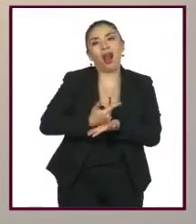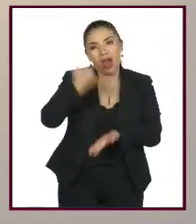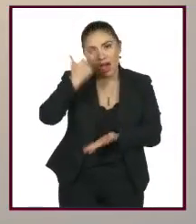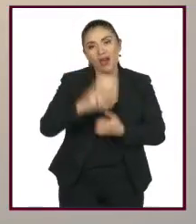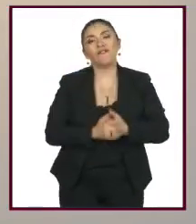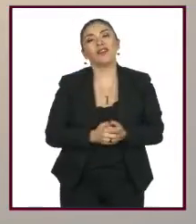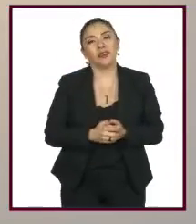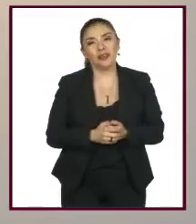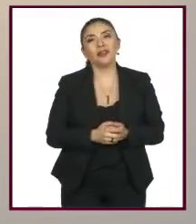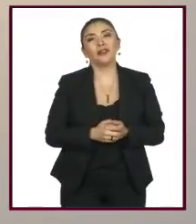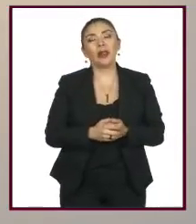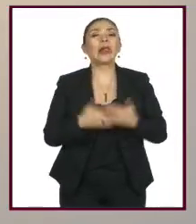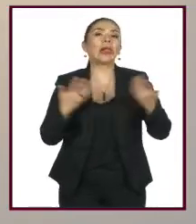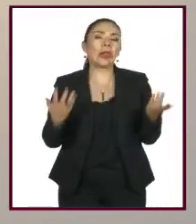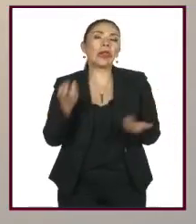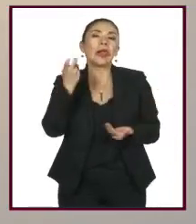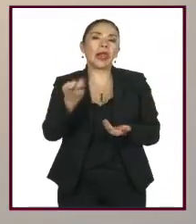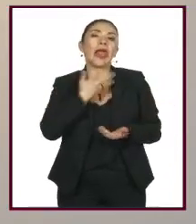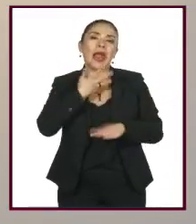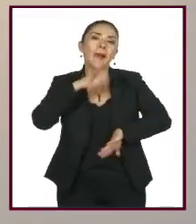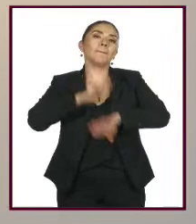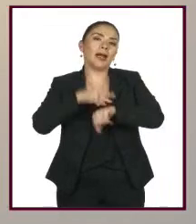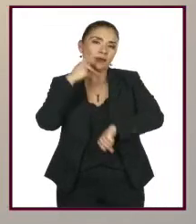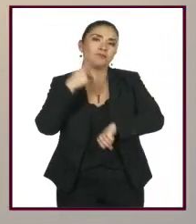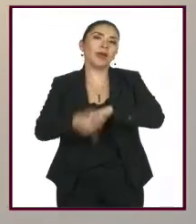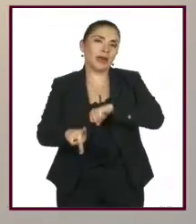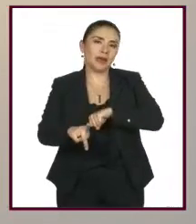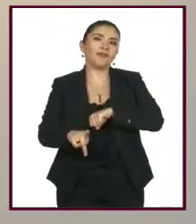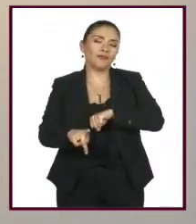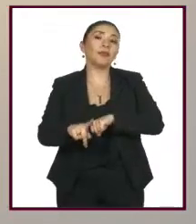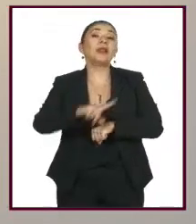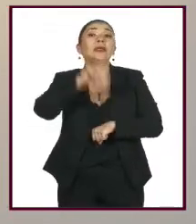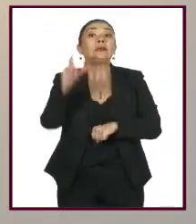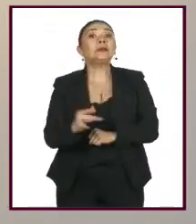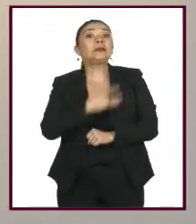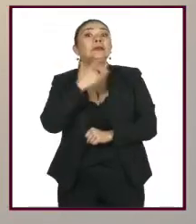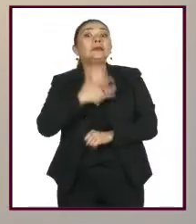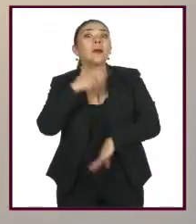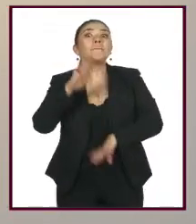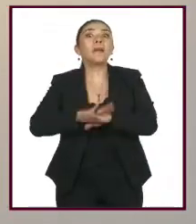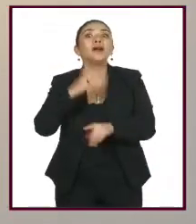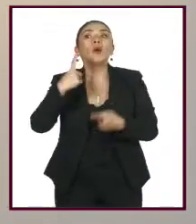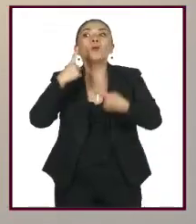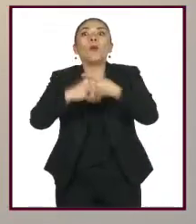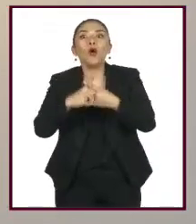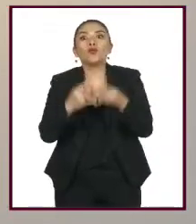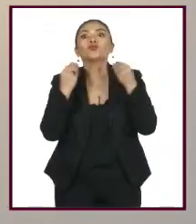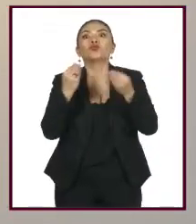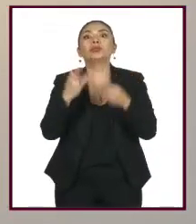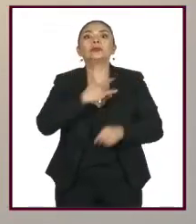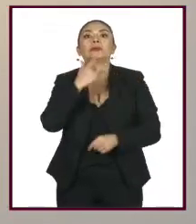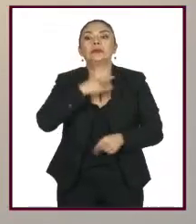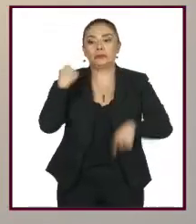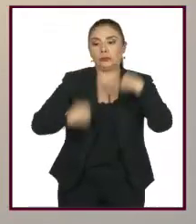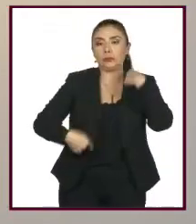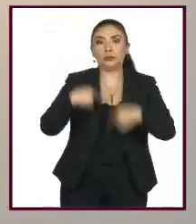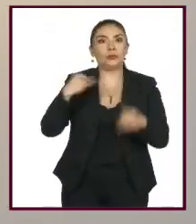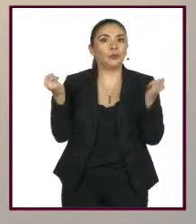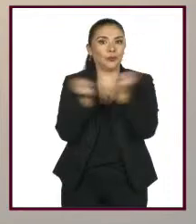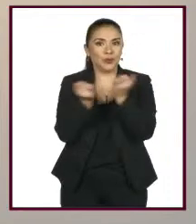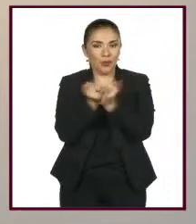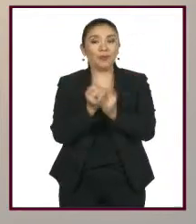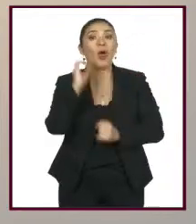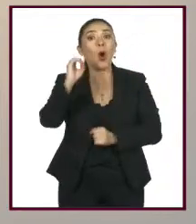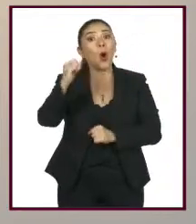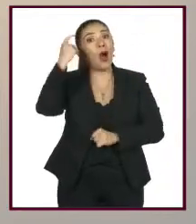Esto, pues, bueno, tiene mucho mayor riesgo, ¿no? También, y los efectos secundarios se pueden multiplicar también si es por estas vías. También a